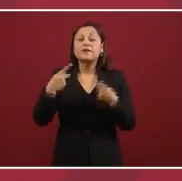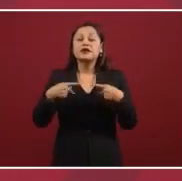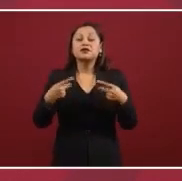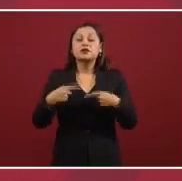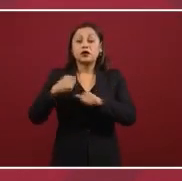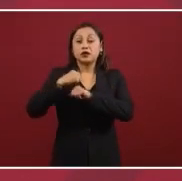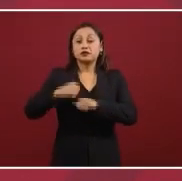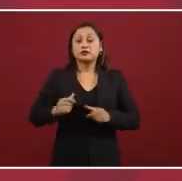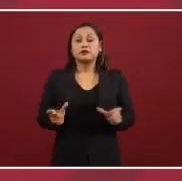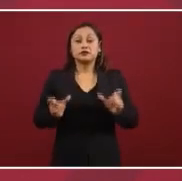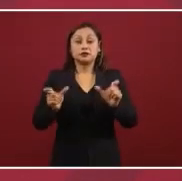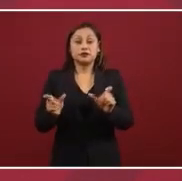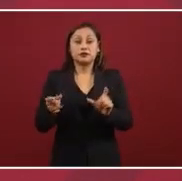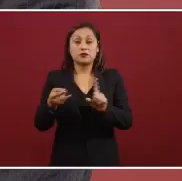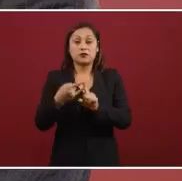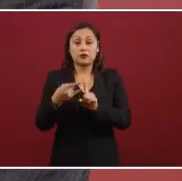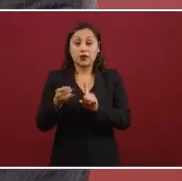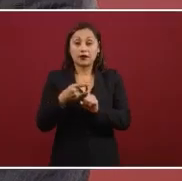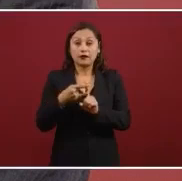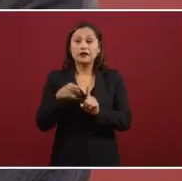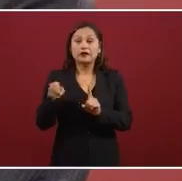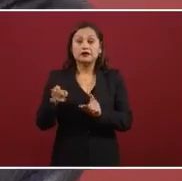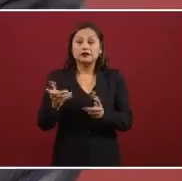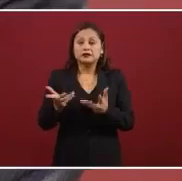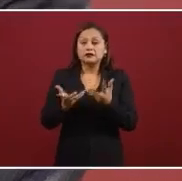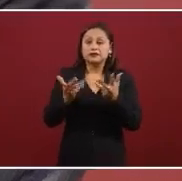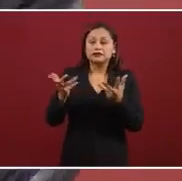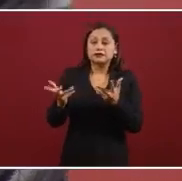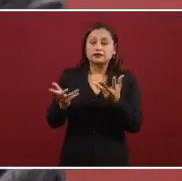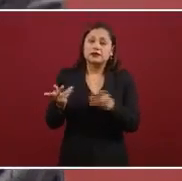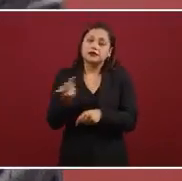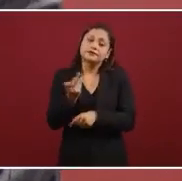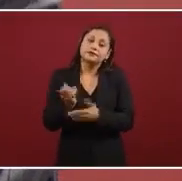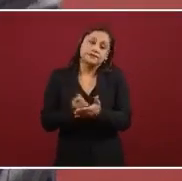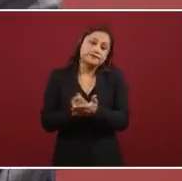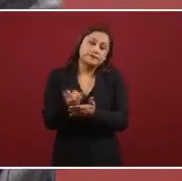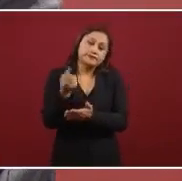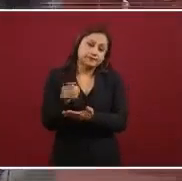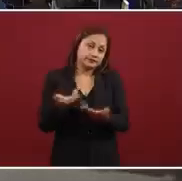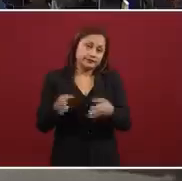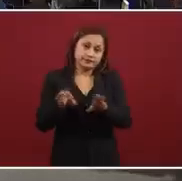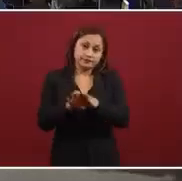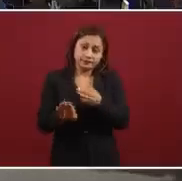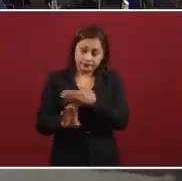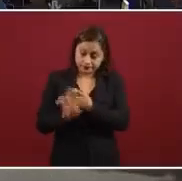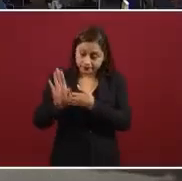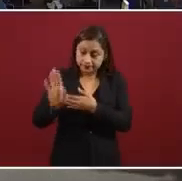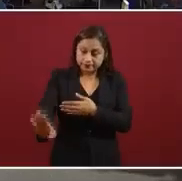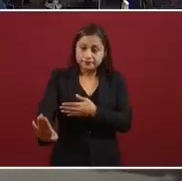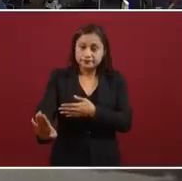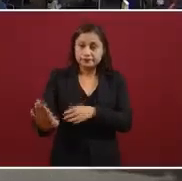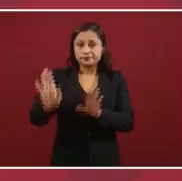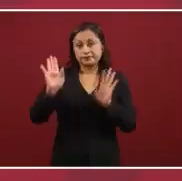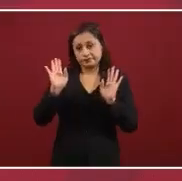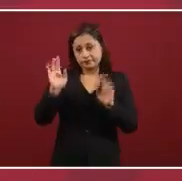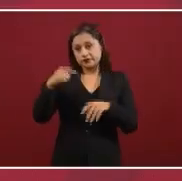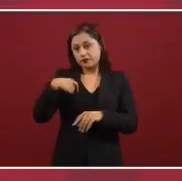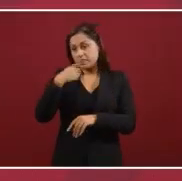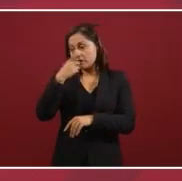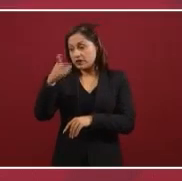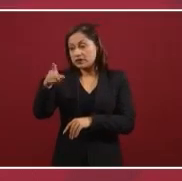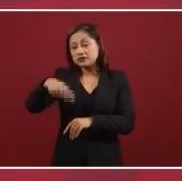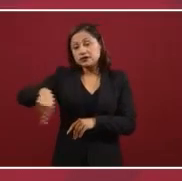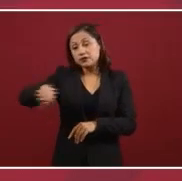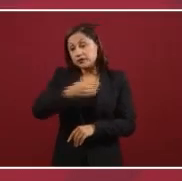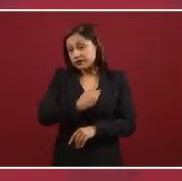y tomaron esta decisión. Yo le diría también a los presidentes municipales pues